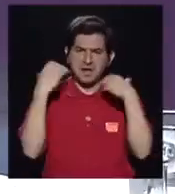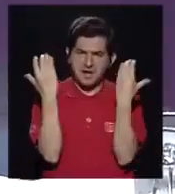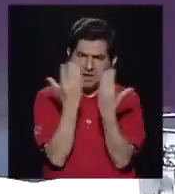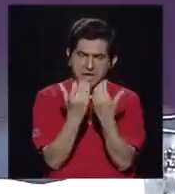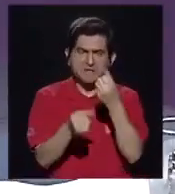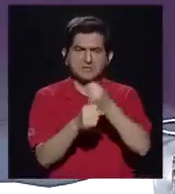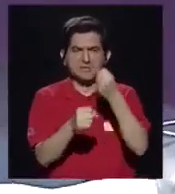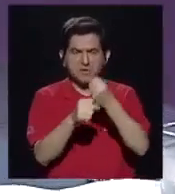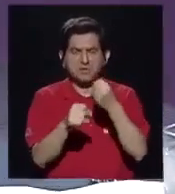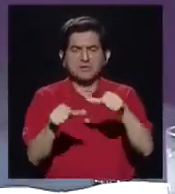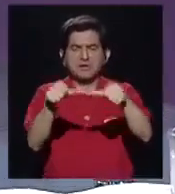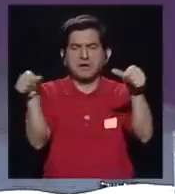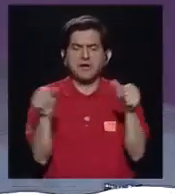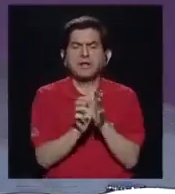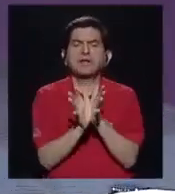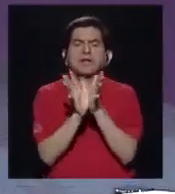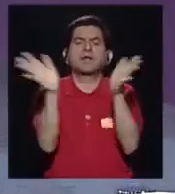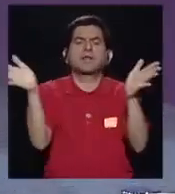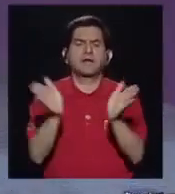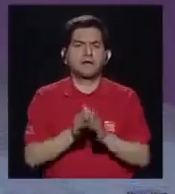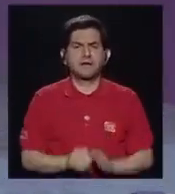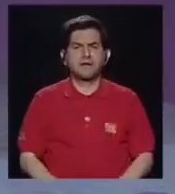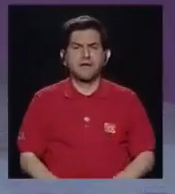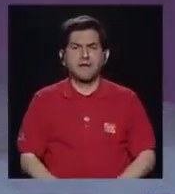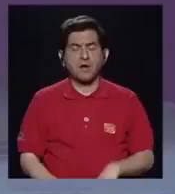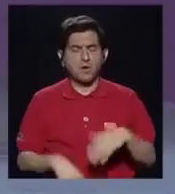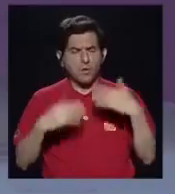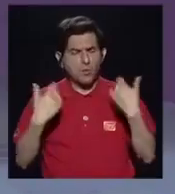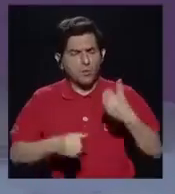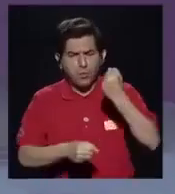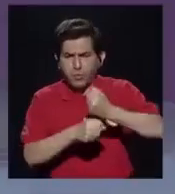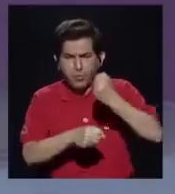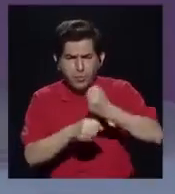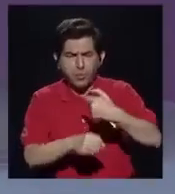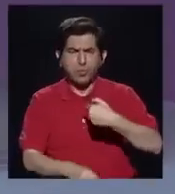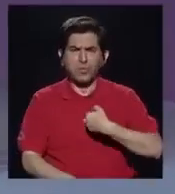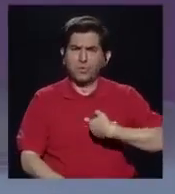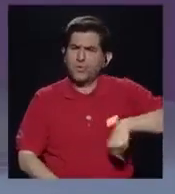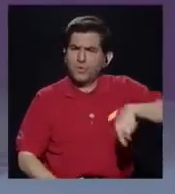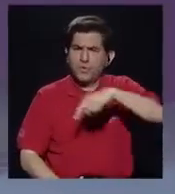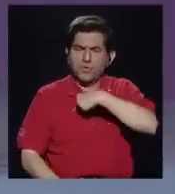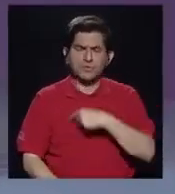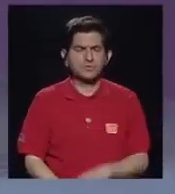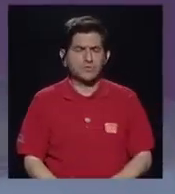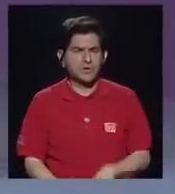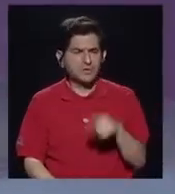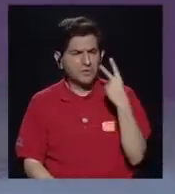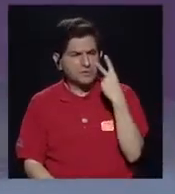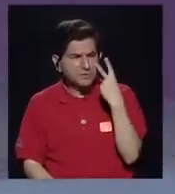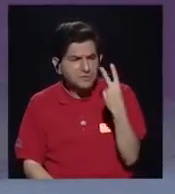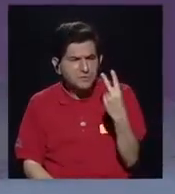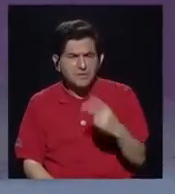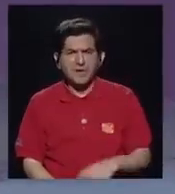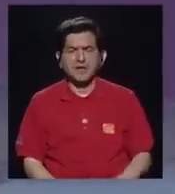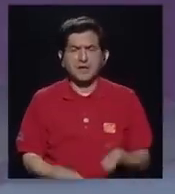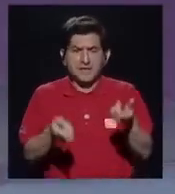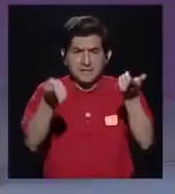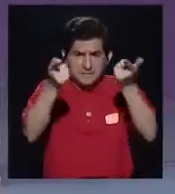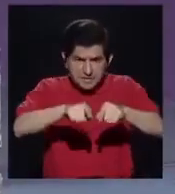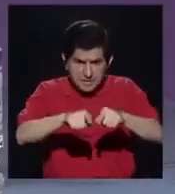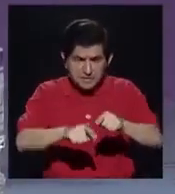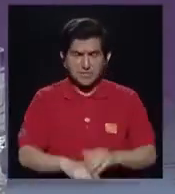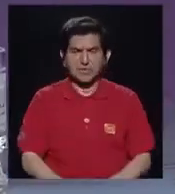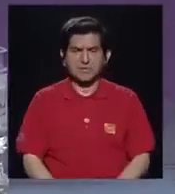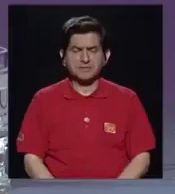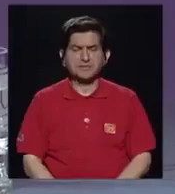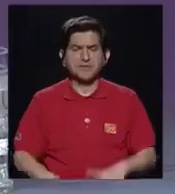trabajamos en el campo público en general tenemos que hacer un enorme que ni percibimos más de travestismo cómo se presenta uno